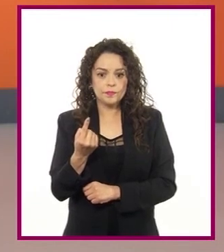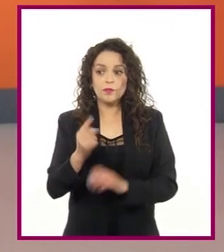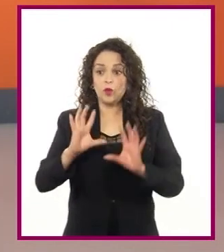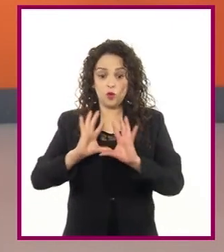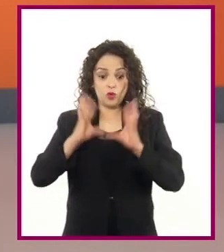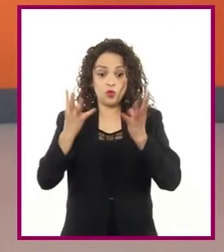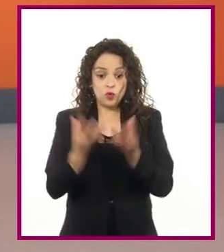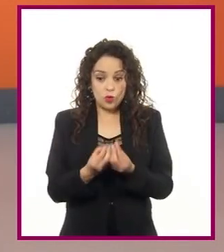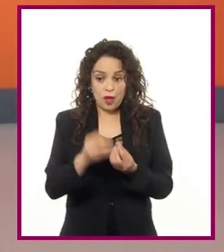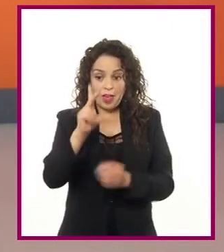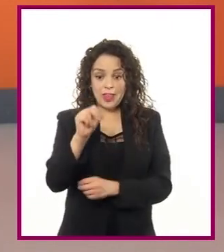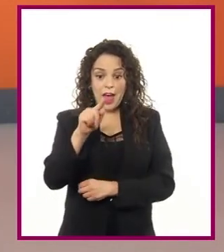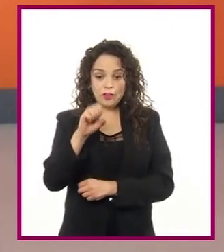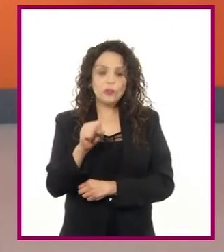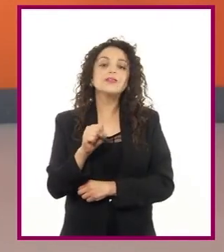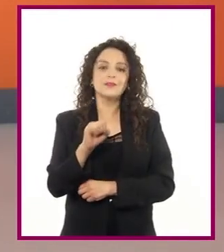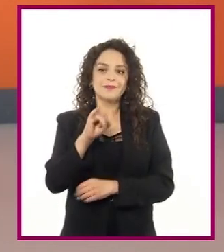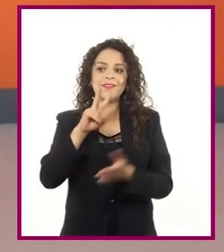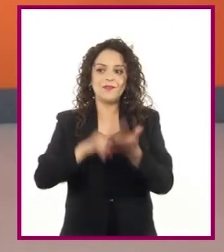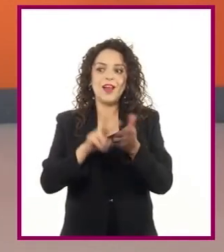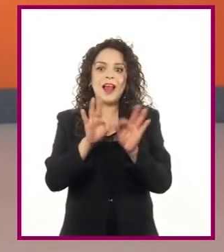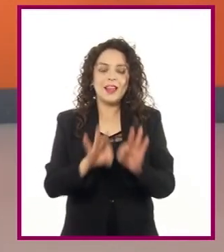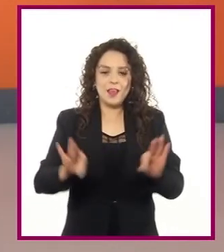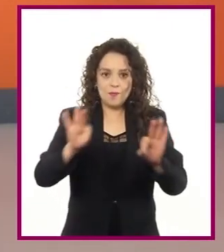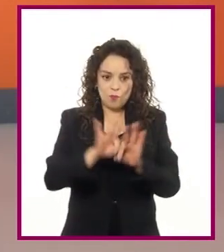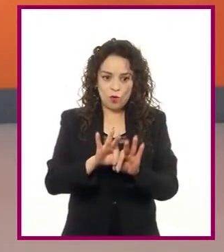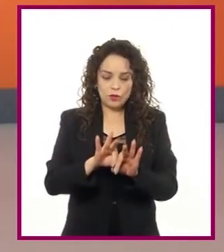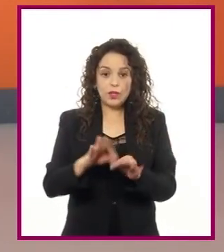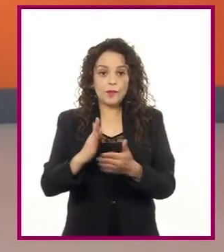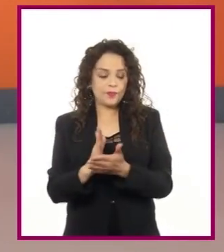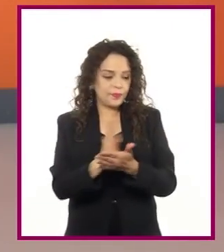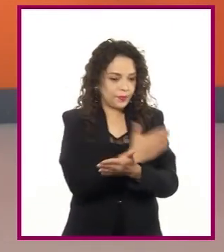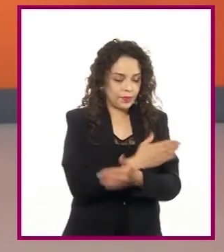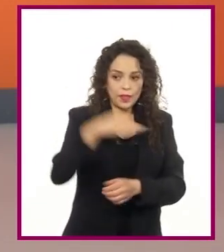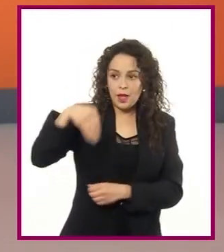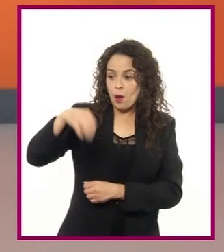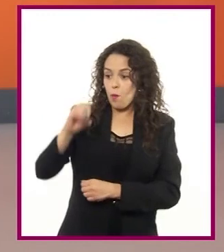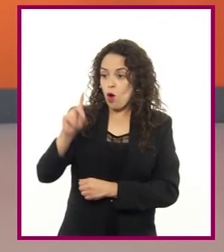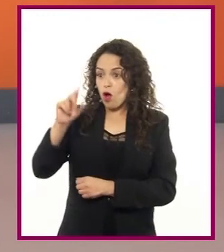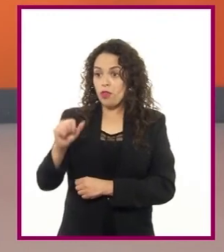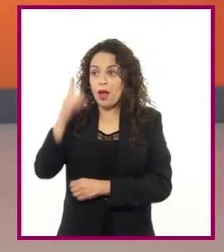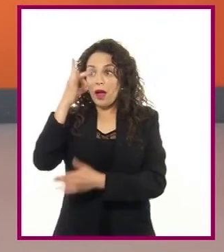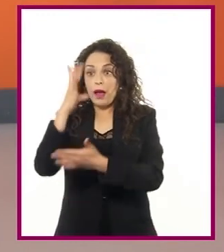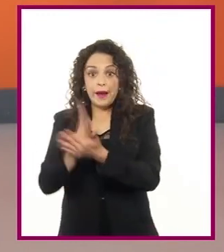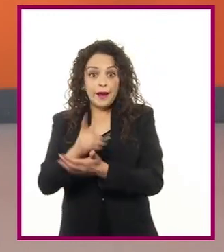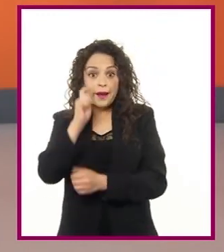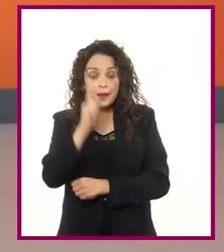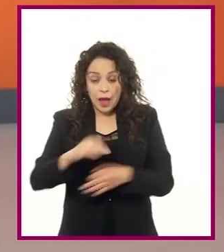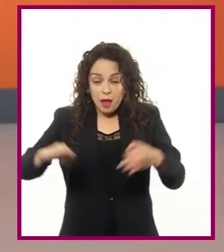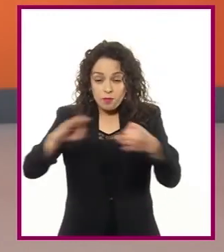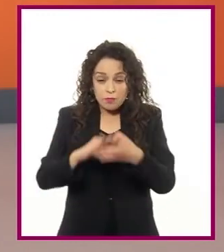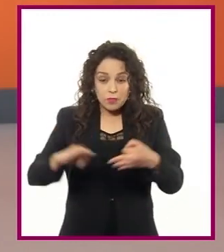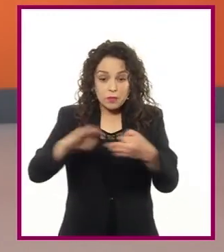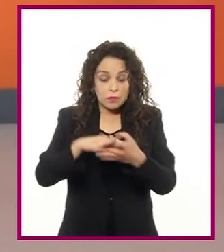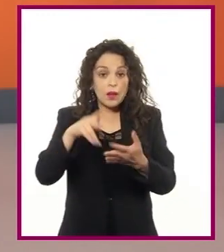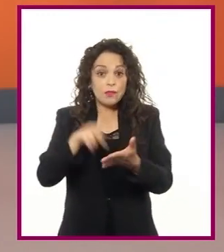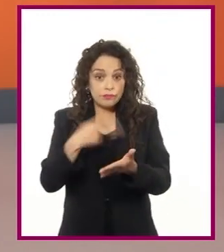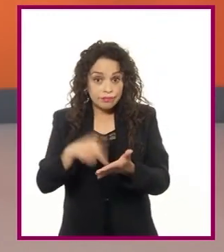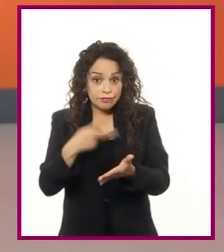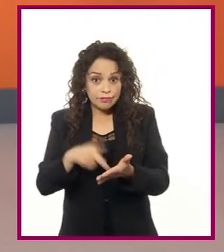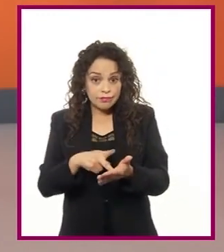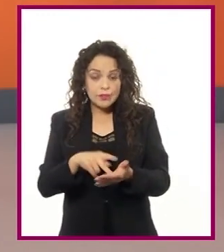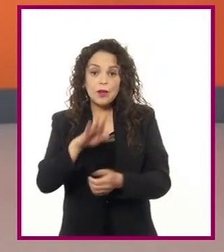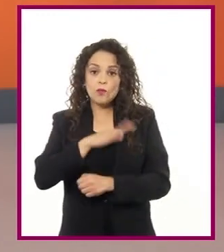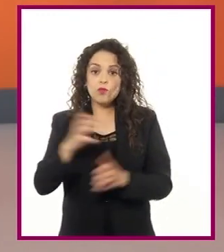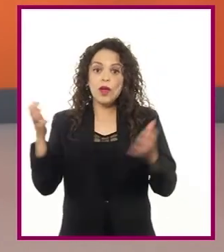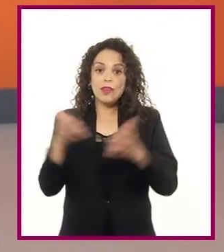datos. Por otra parte, la moda depende solo de la frecuencia. Puede calcularse para variables